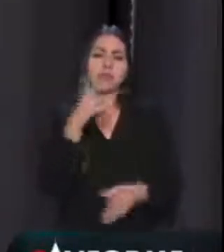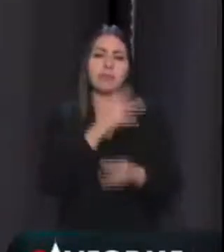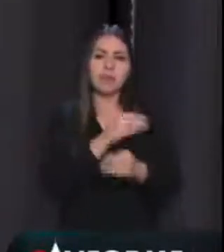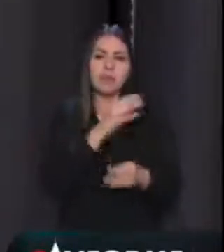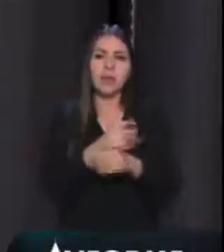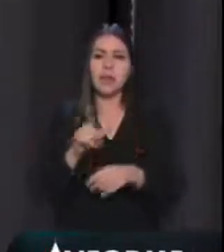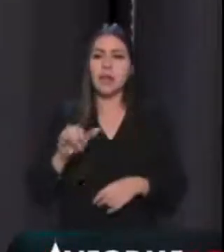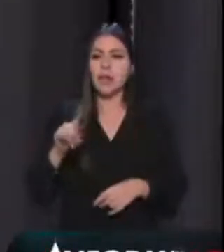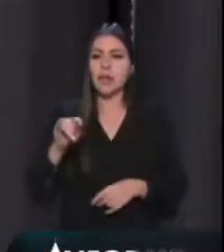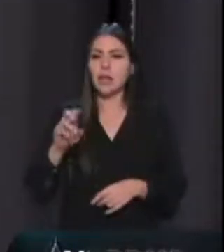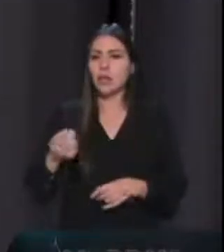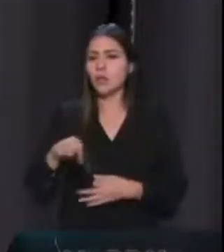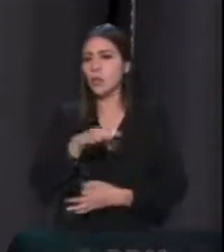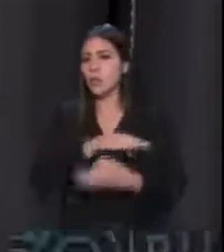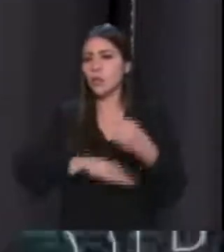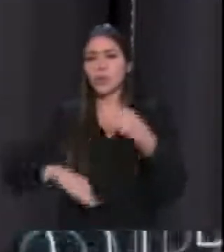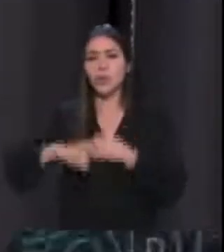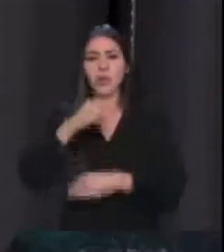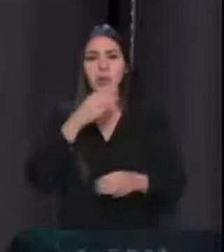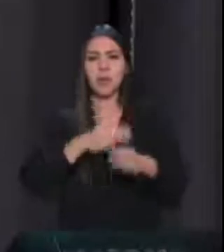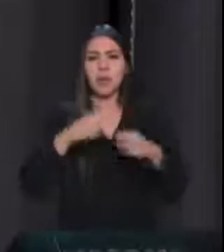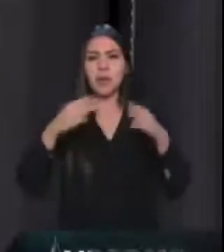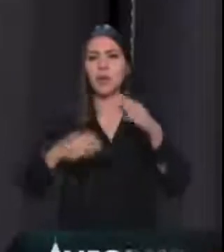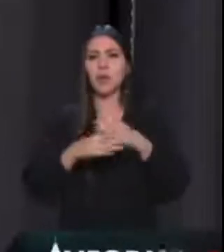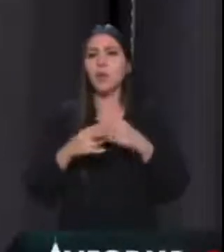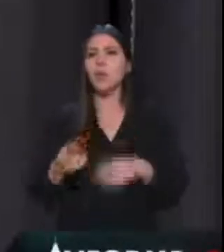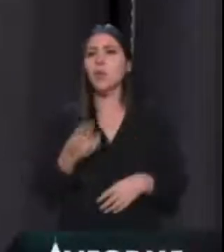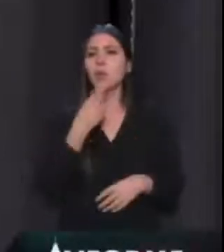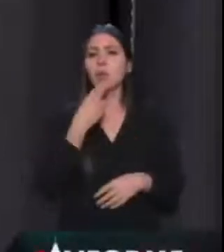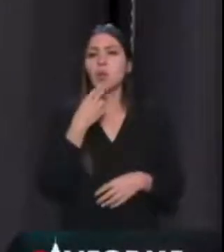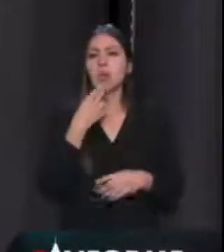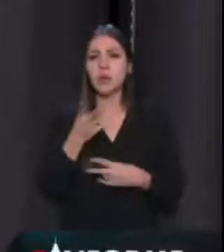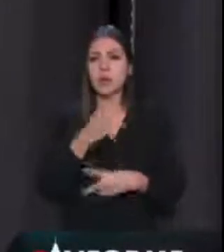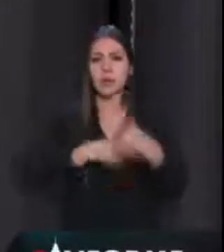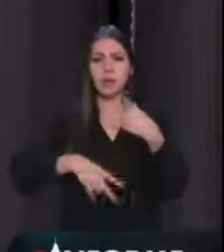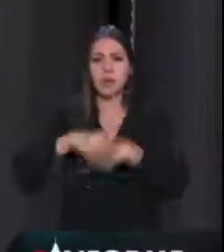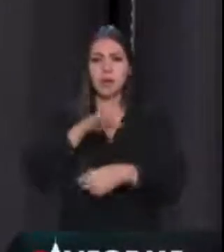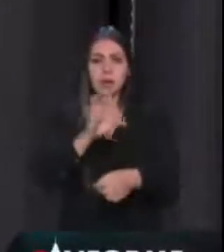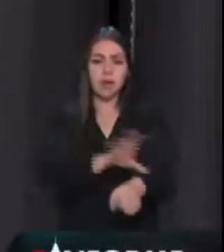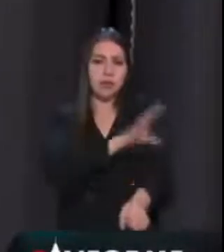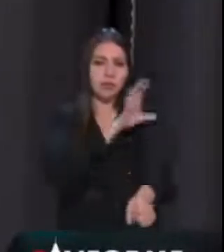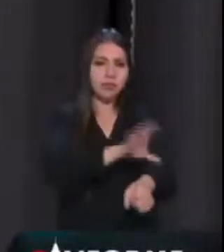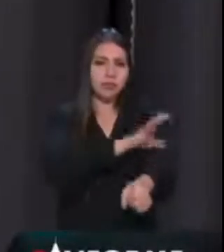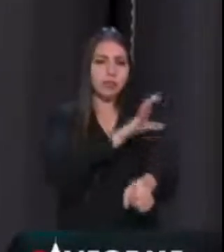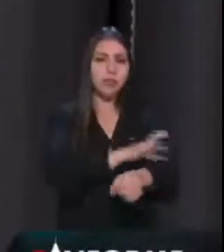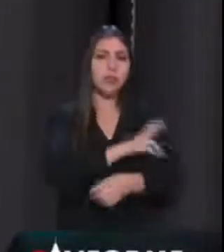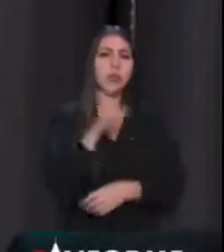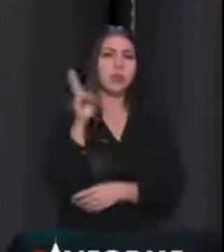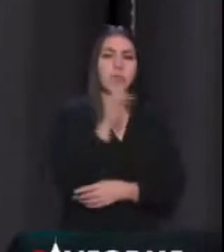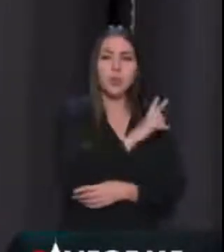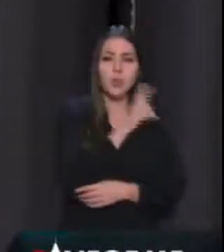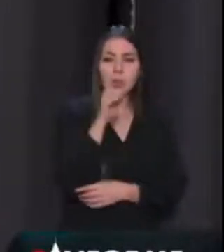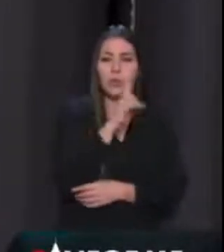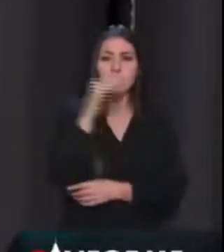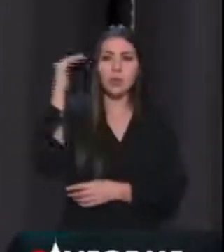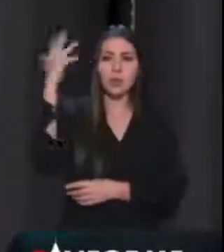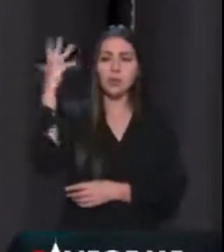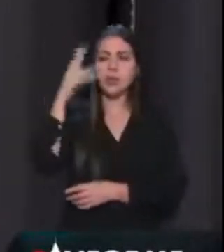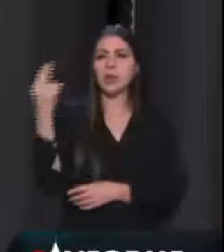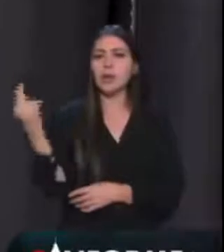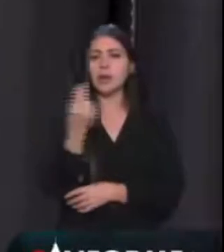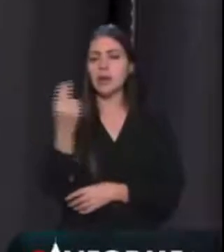desechar todos los materiales que utilizan para generar energía fotovoltaica y eólica. Necesitas